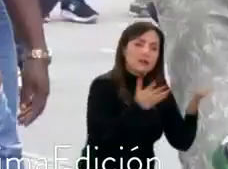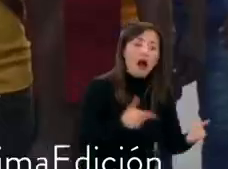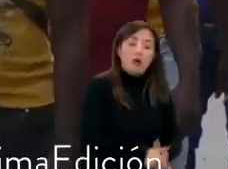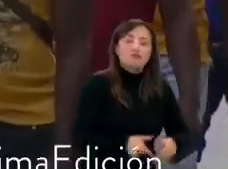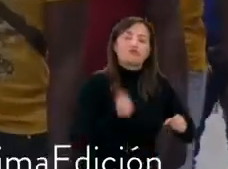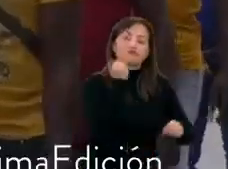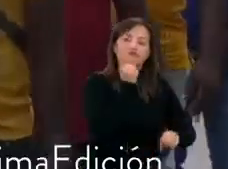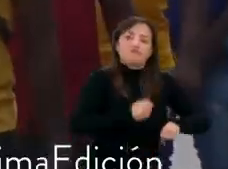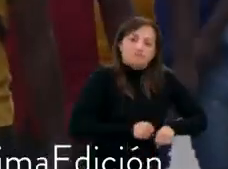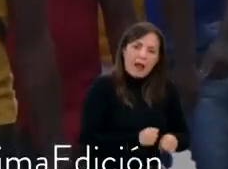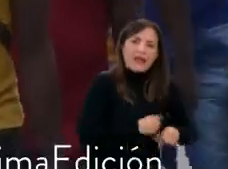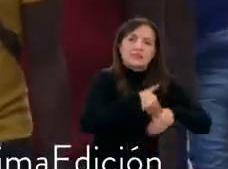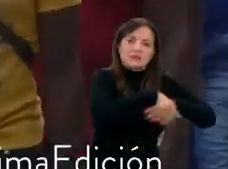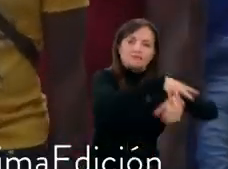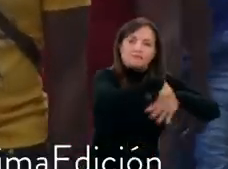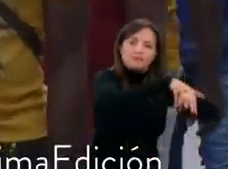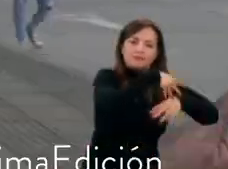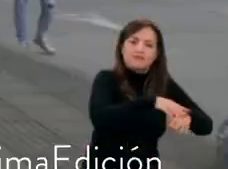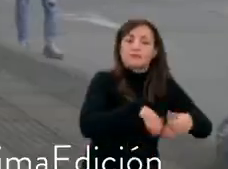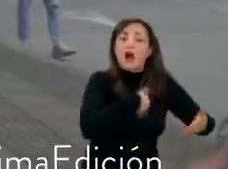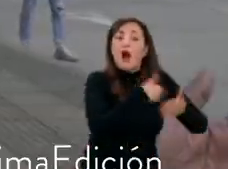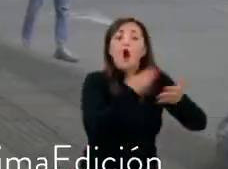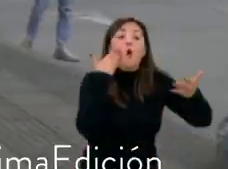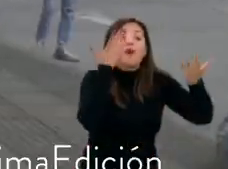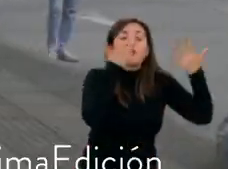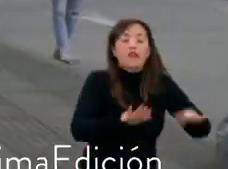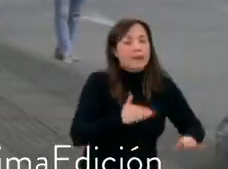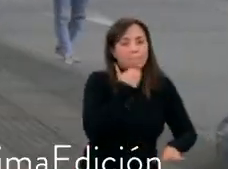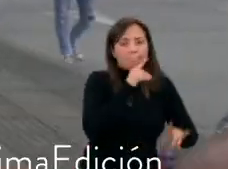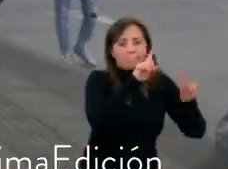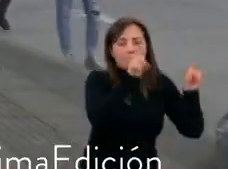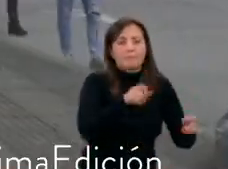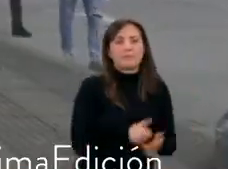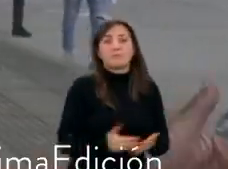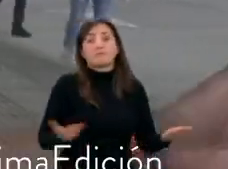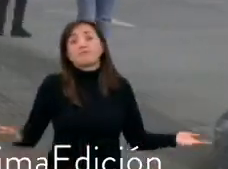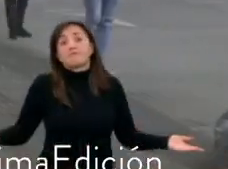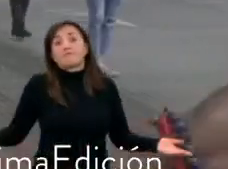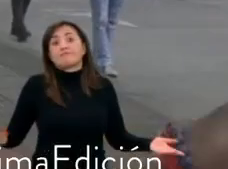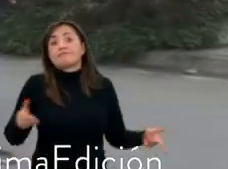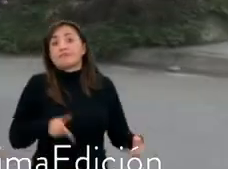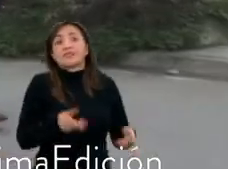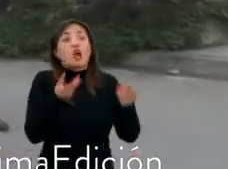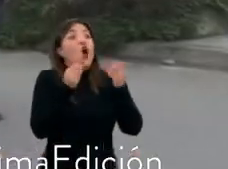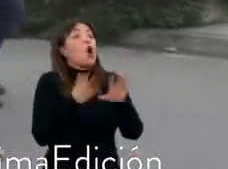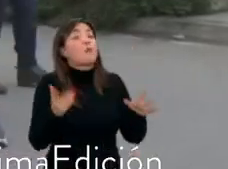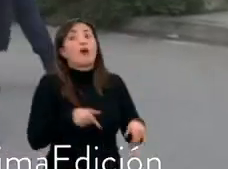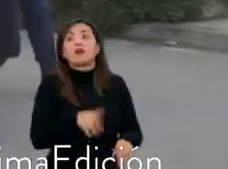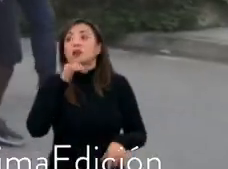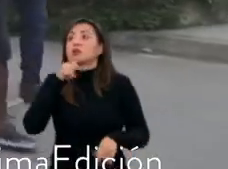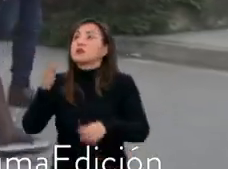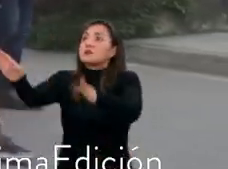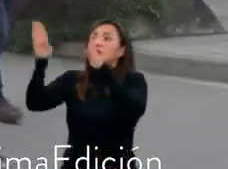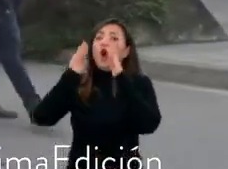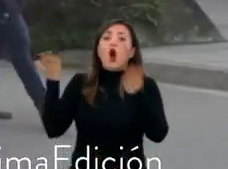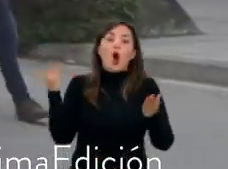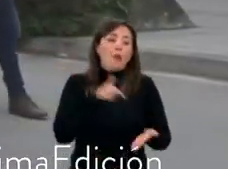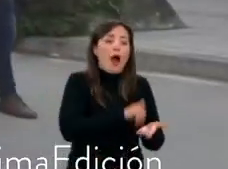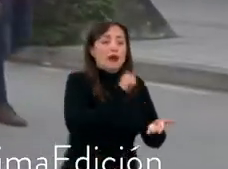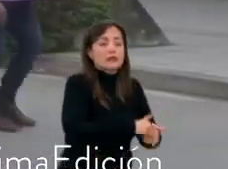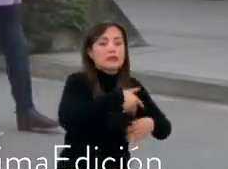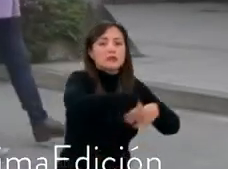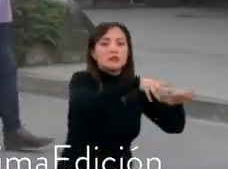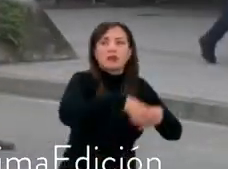manera indefinida. Porque es la única manera que en el Chocó escuchan al pueblo, en las calles. Porque no los dejan trabajar, nos andan quemando